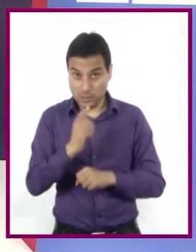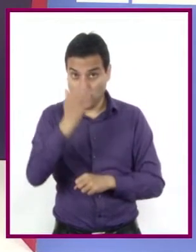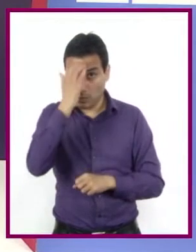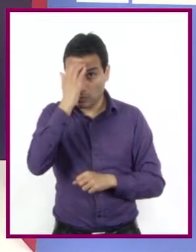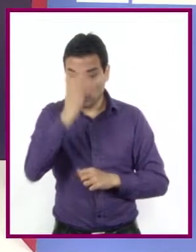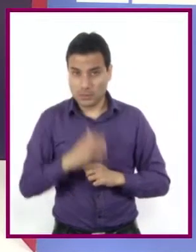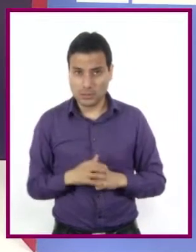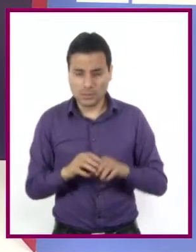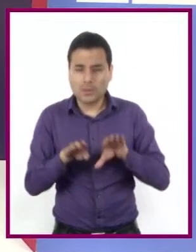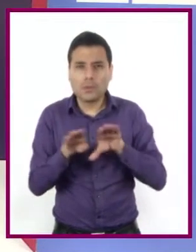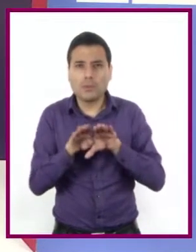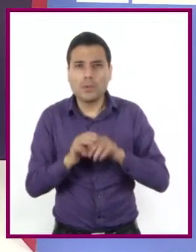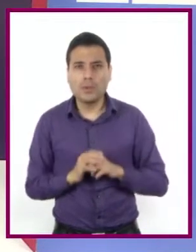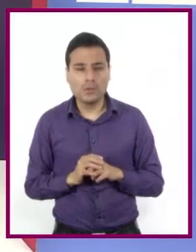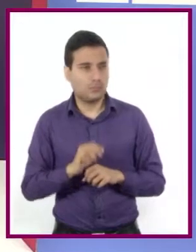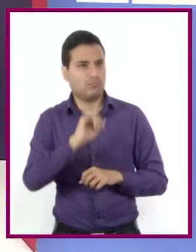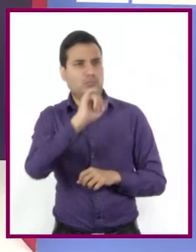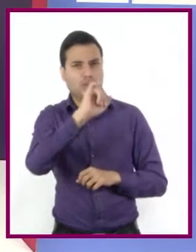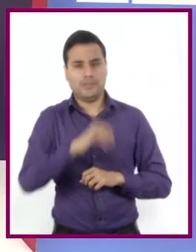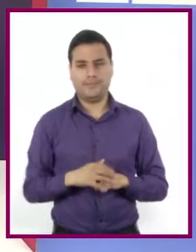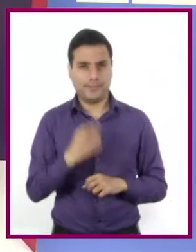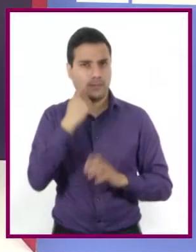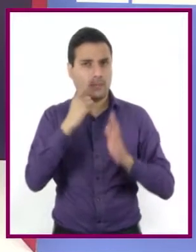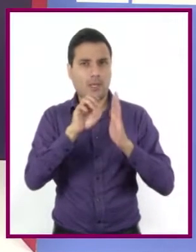surgieron? Claro que sí. Por